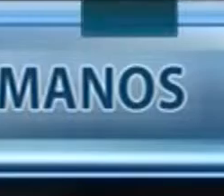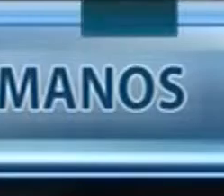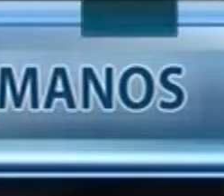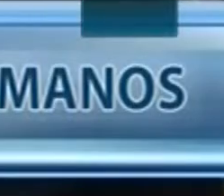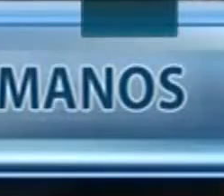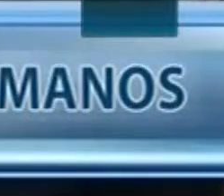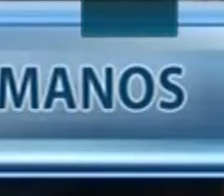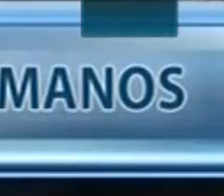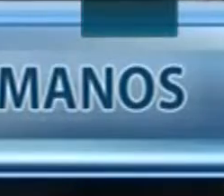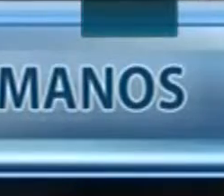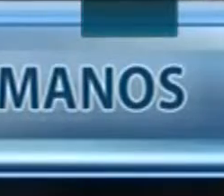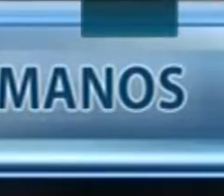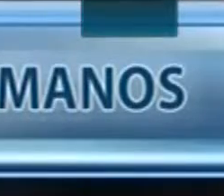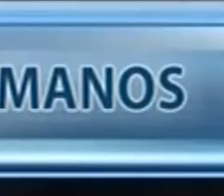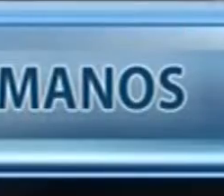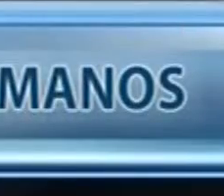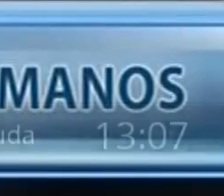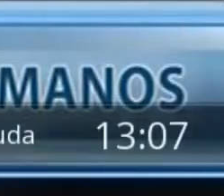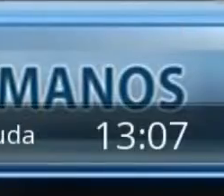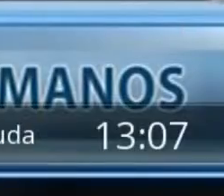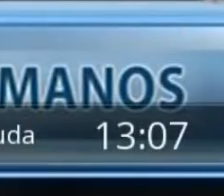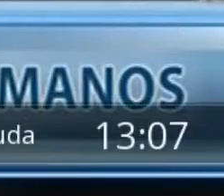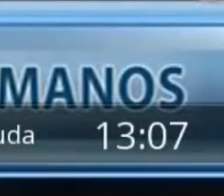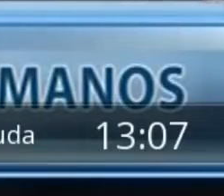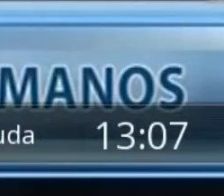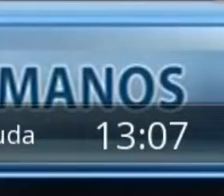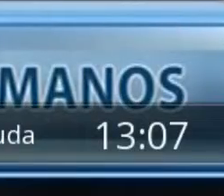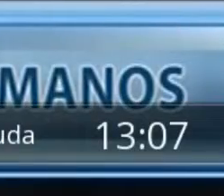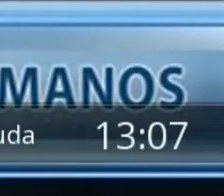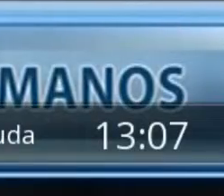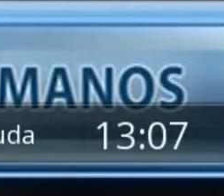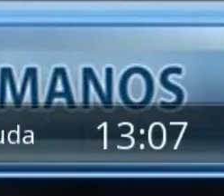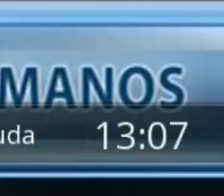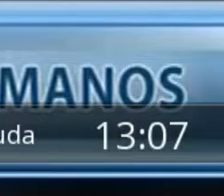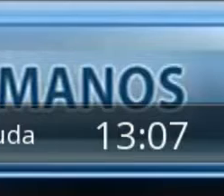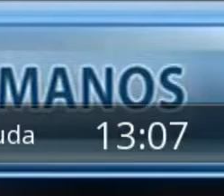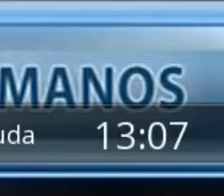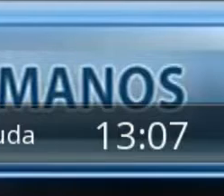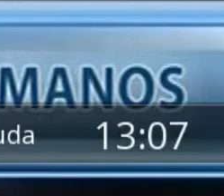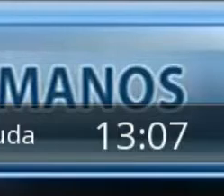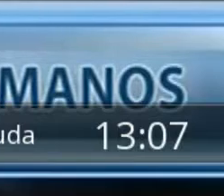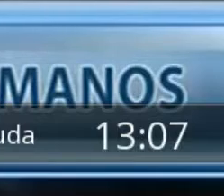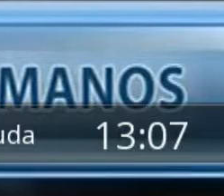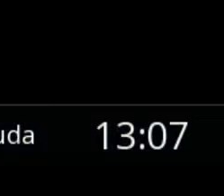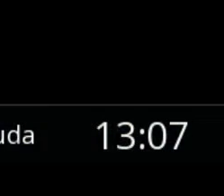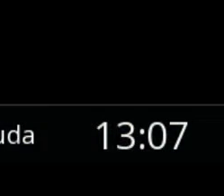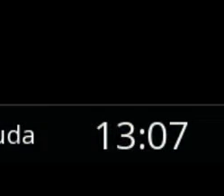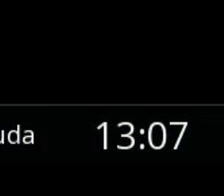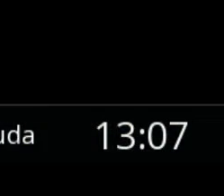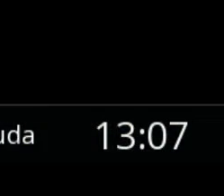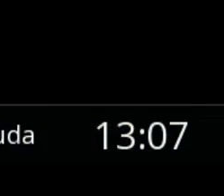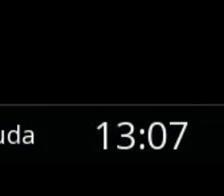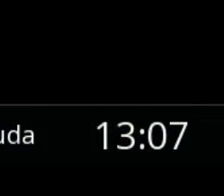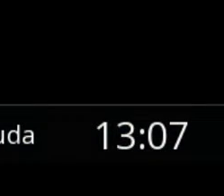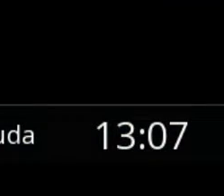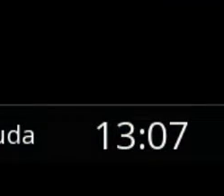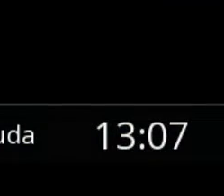política. Porque, señor presidente, han estado en varias sesiones en la comisión.